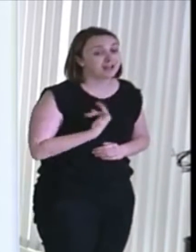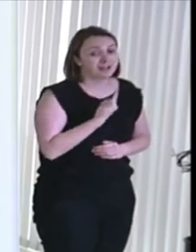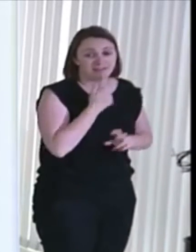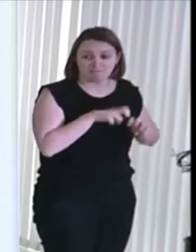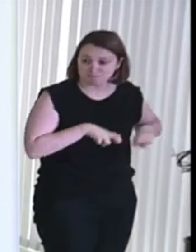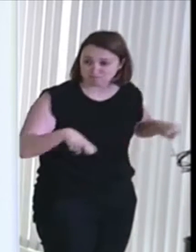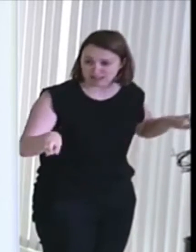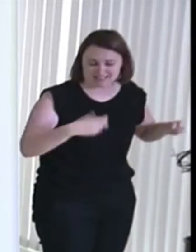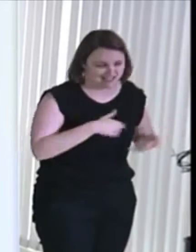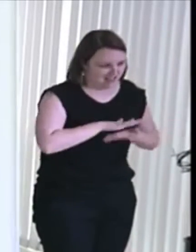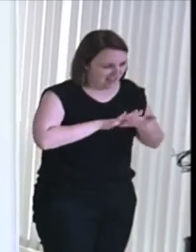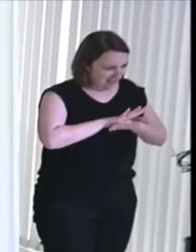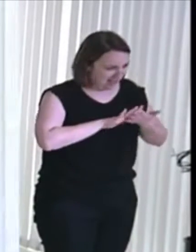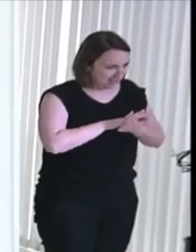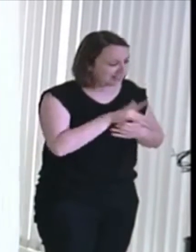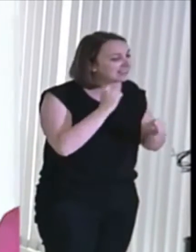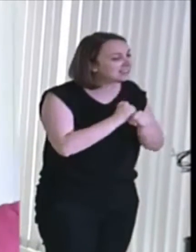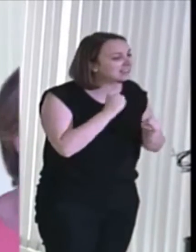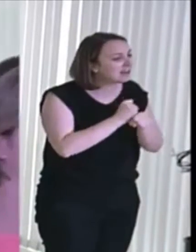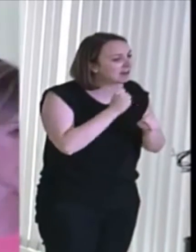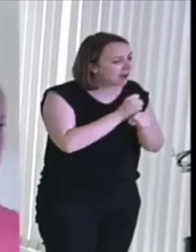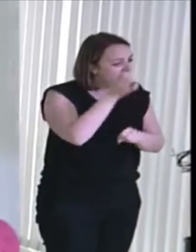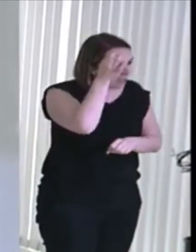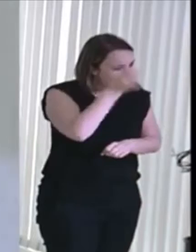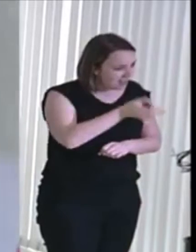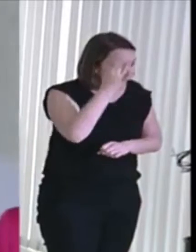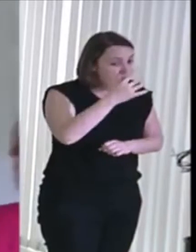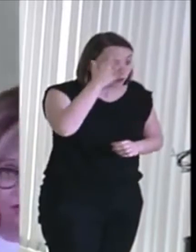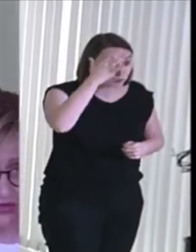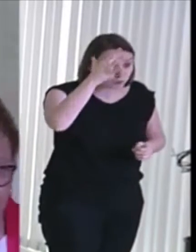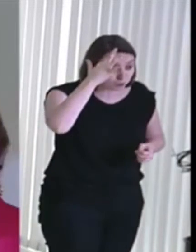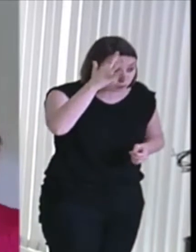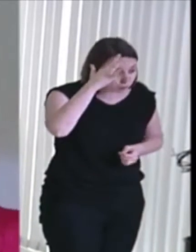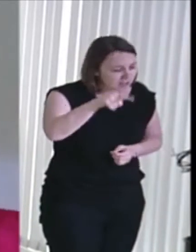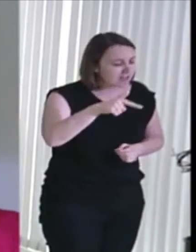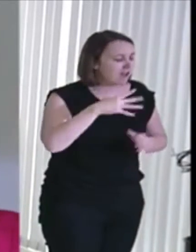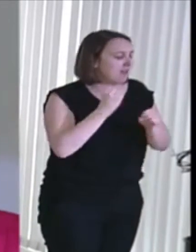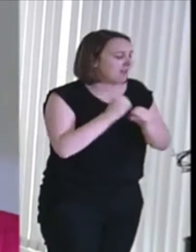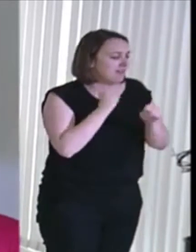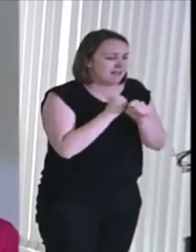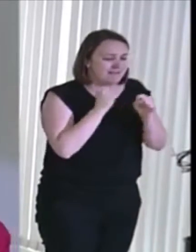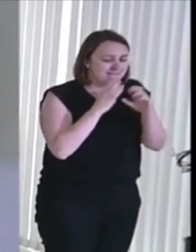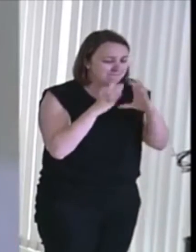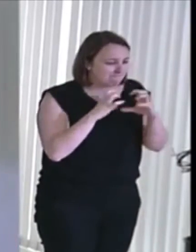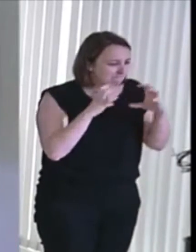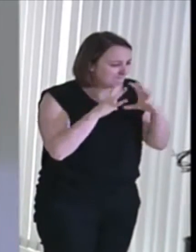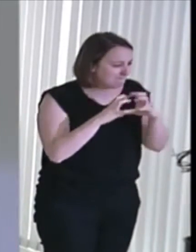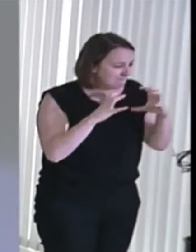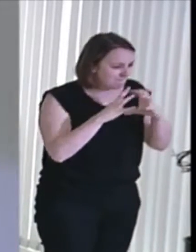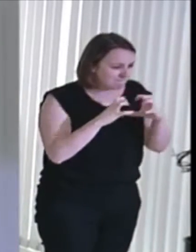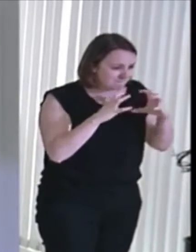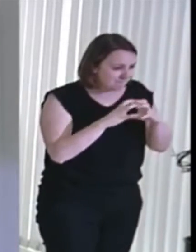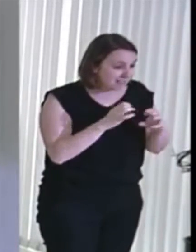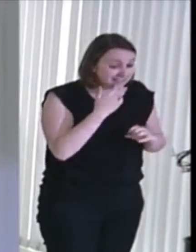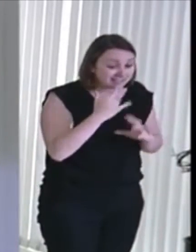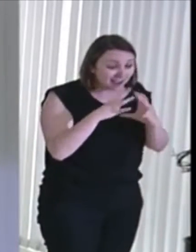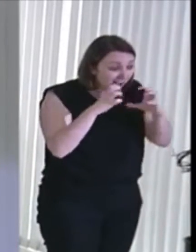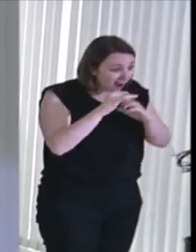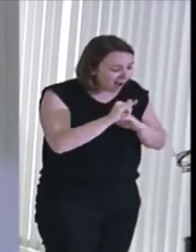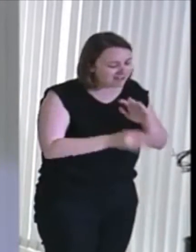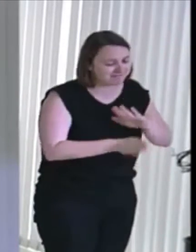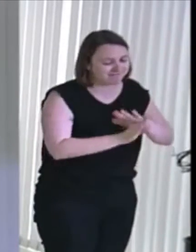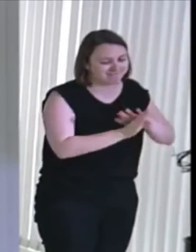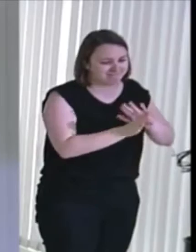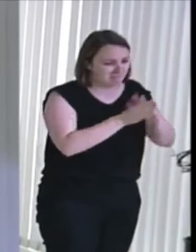ha dicho aquí en la mesa, y es que es trabajar una idea, tener un sueño y trabajarlo con pasión. O sea, la pasión es fundamental para seguir adelante, para